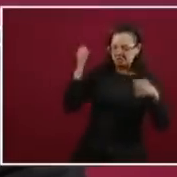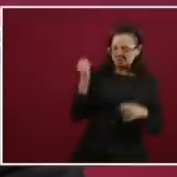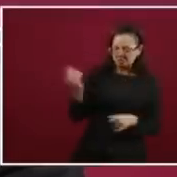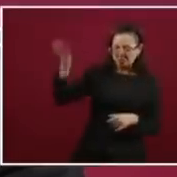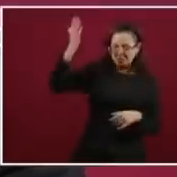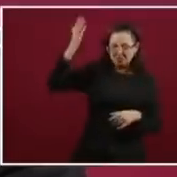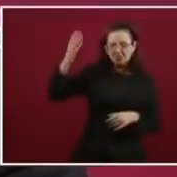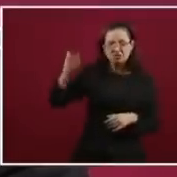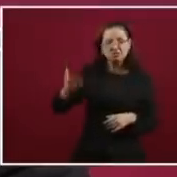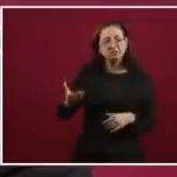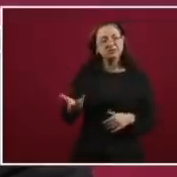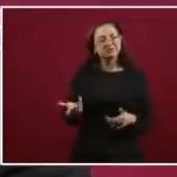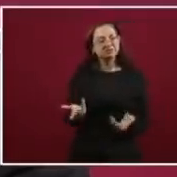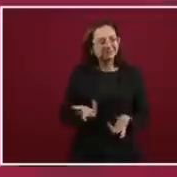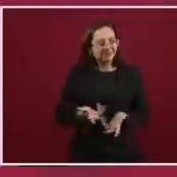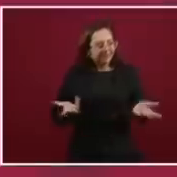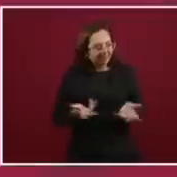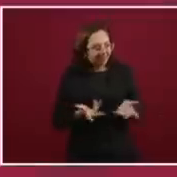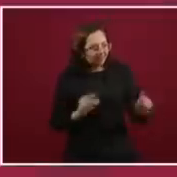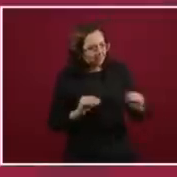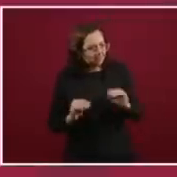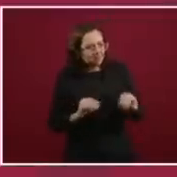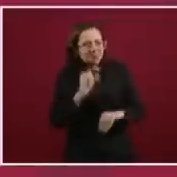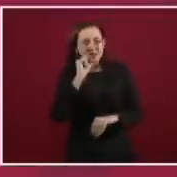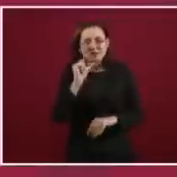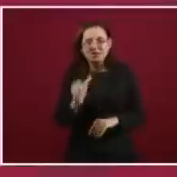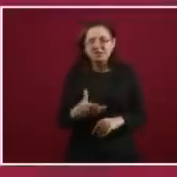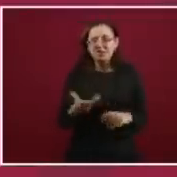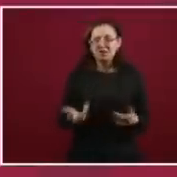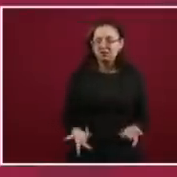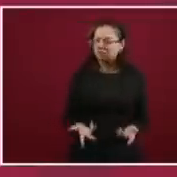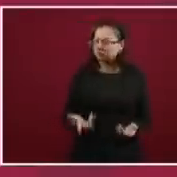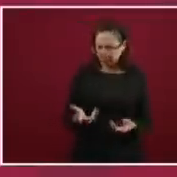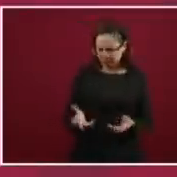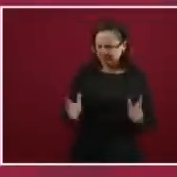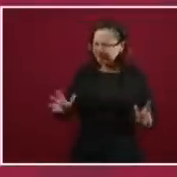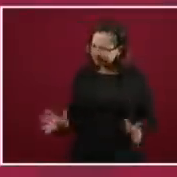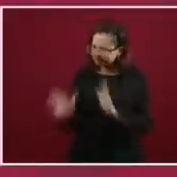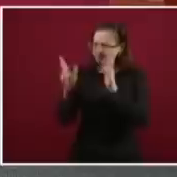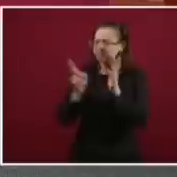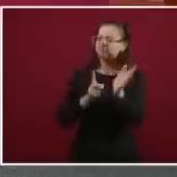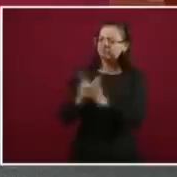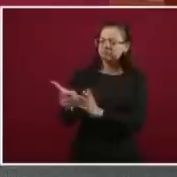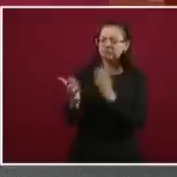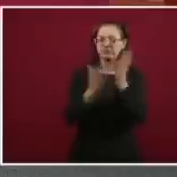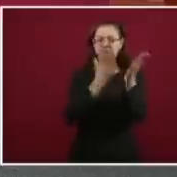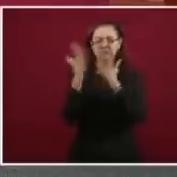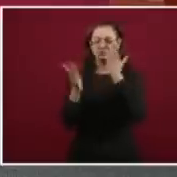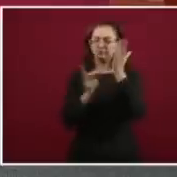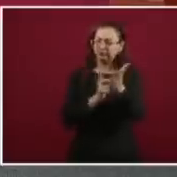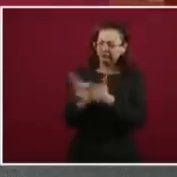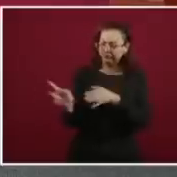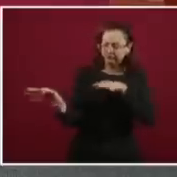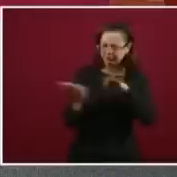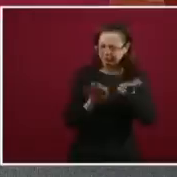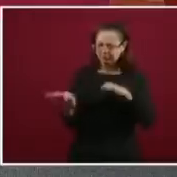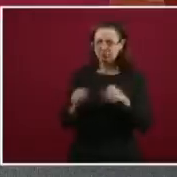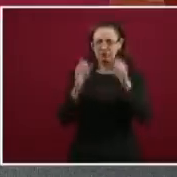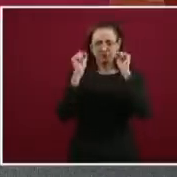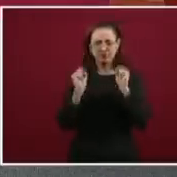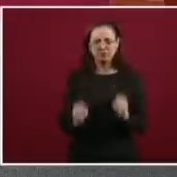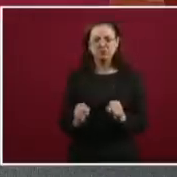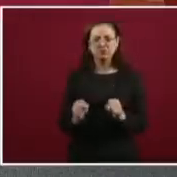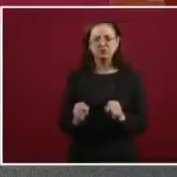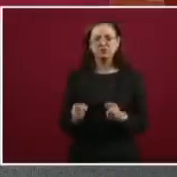ellos garantizarles el derecho al estudio el derecho al trabajo volver a